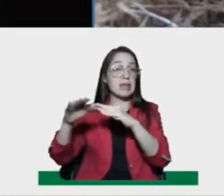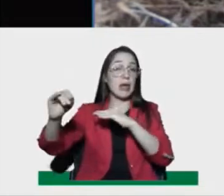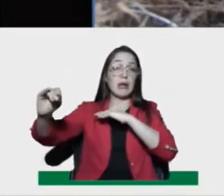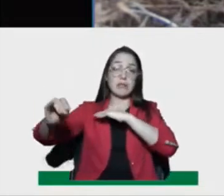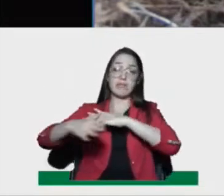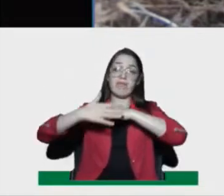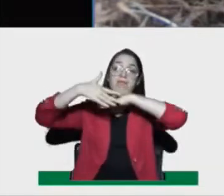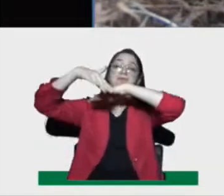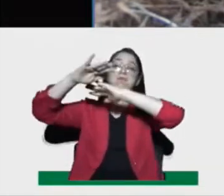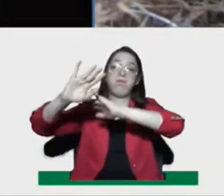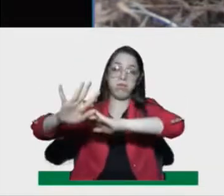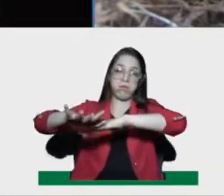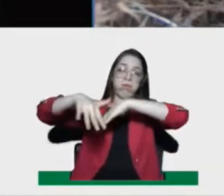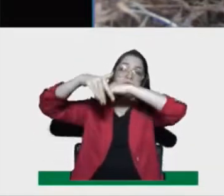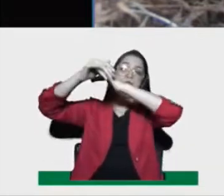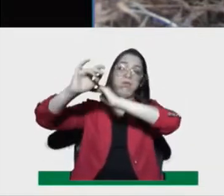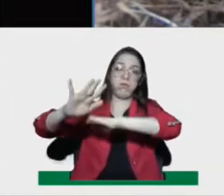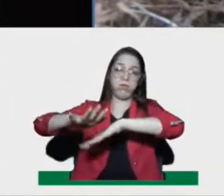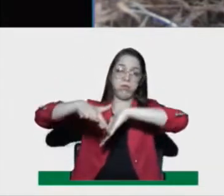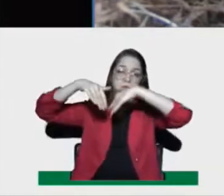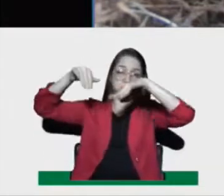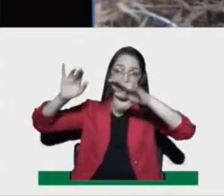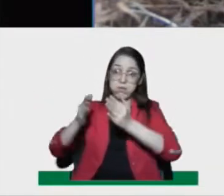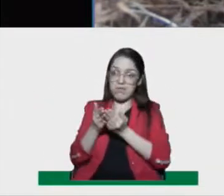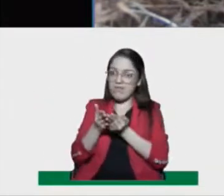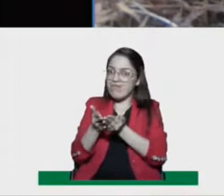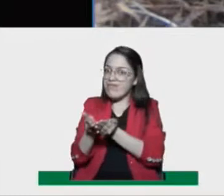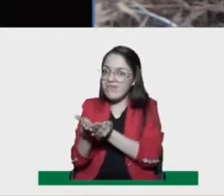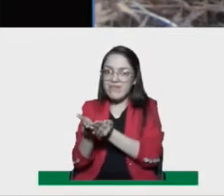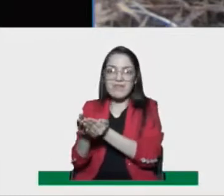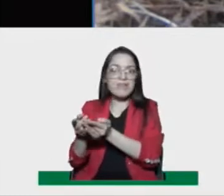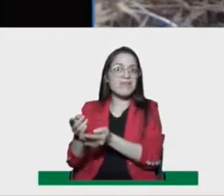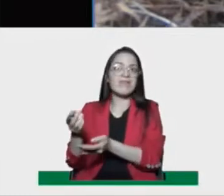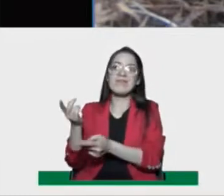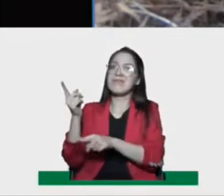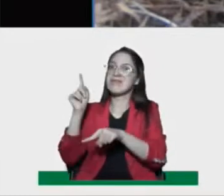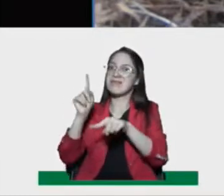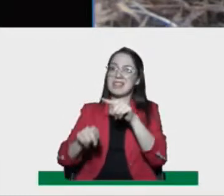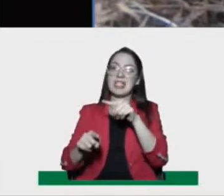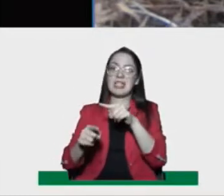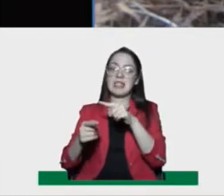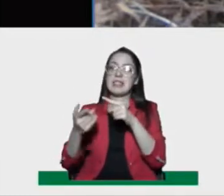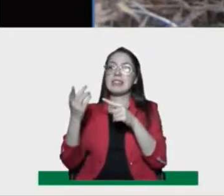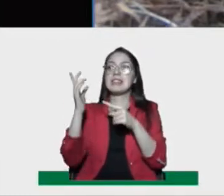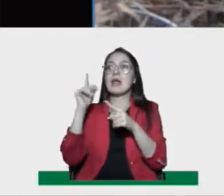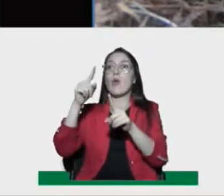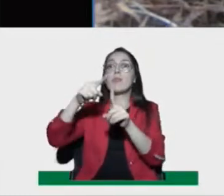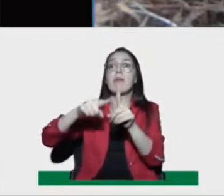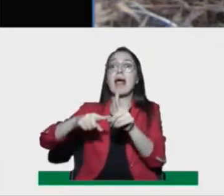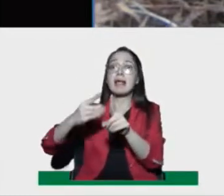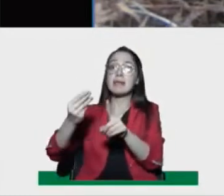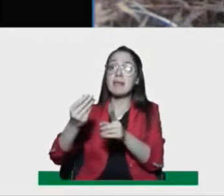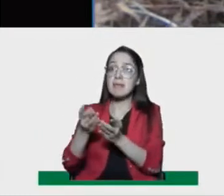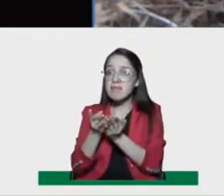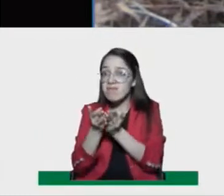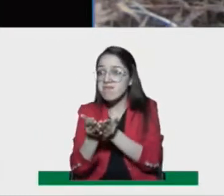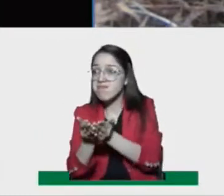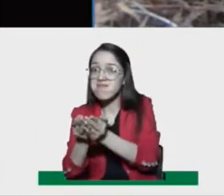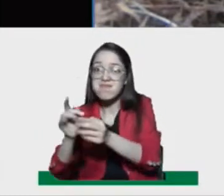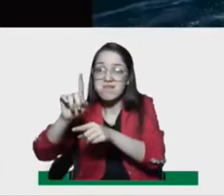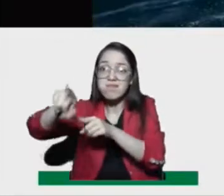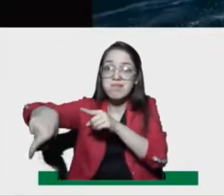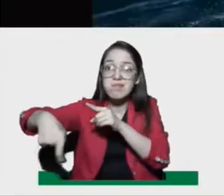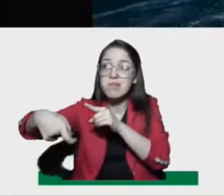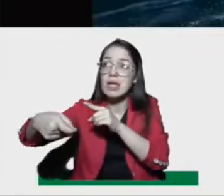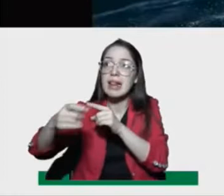tuvo que aguantar un mes para poder volver a generar ingresos entonces encontrarnos con esta